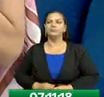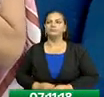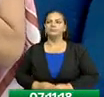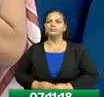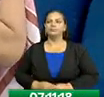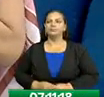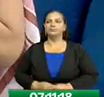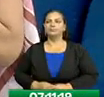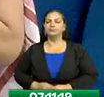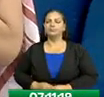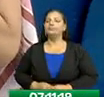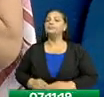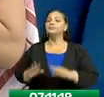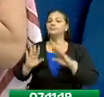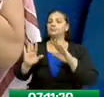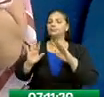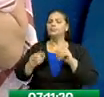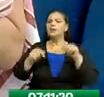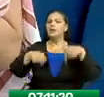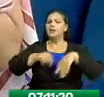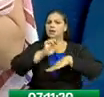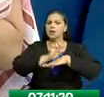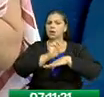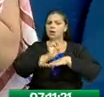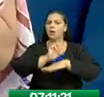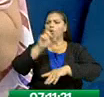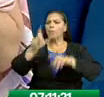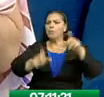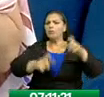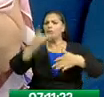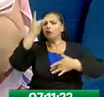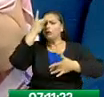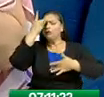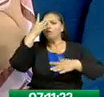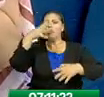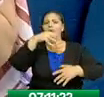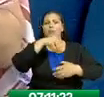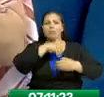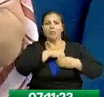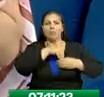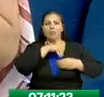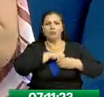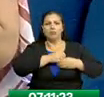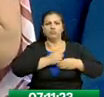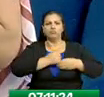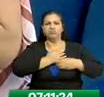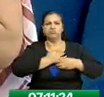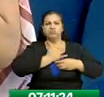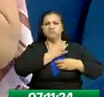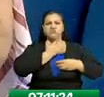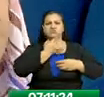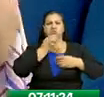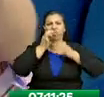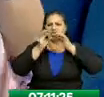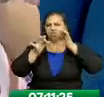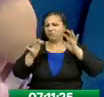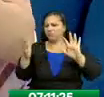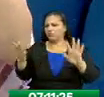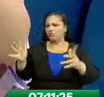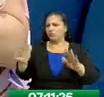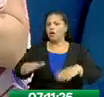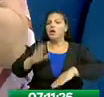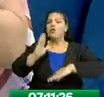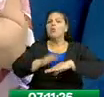algo muy importante. Descartar el pánico que existe en la población habida cuenta de que voces